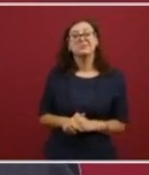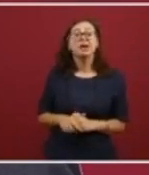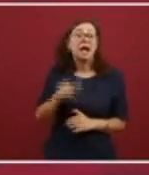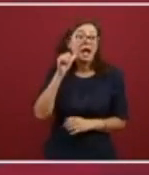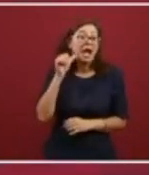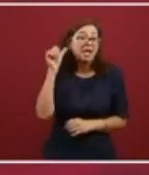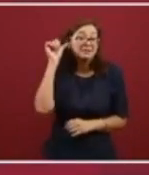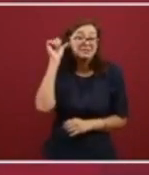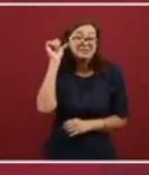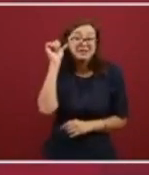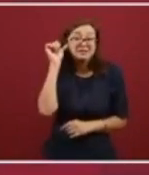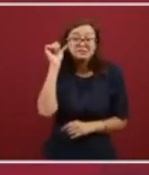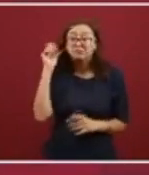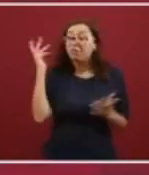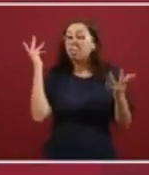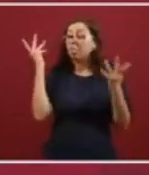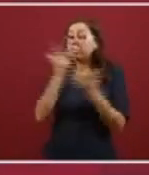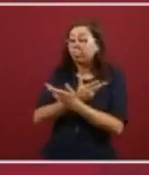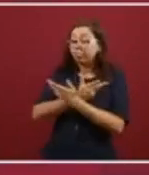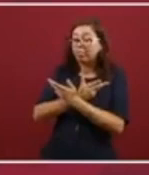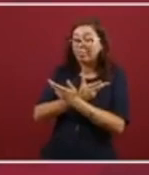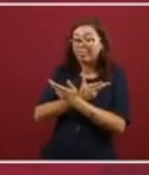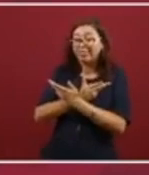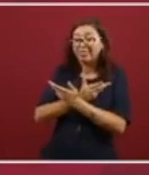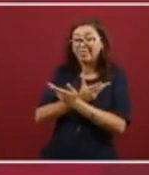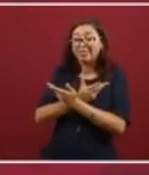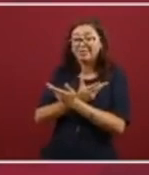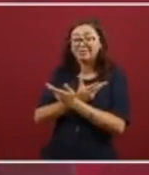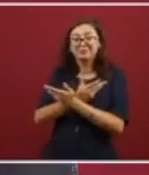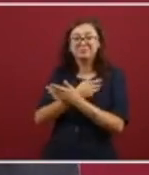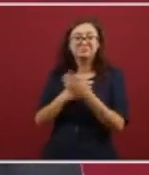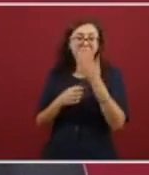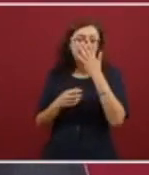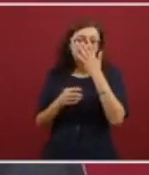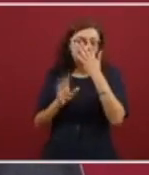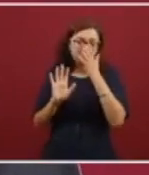Ayer me enteré y estoy atento.